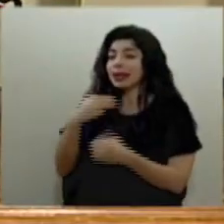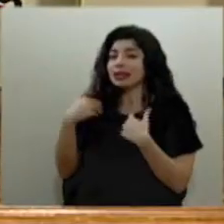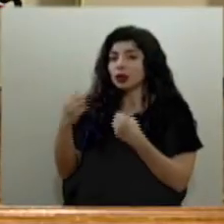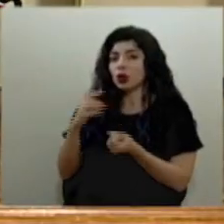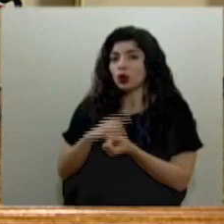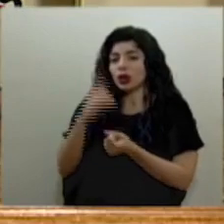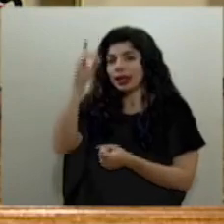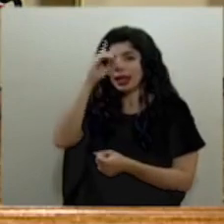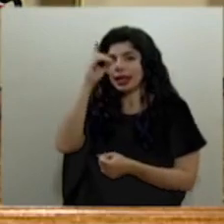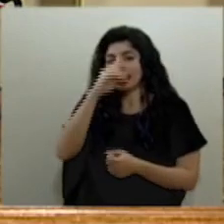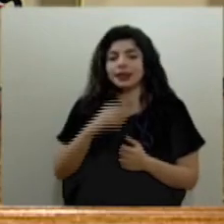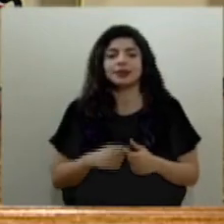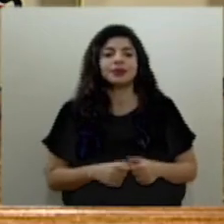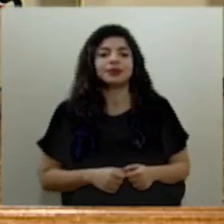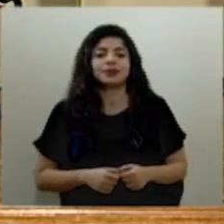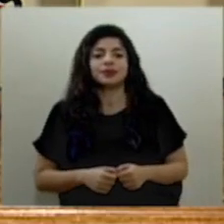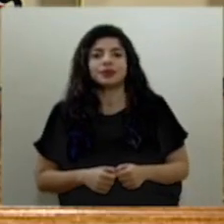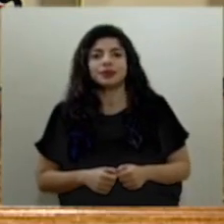Salud, el doctor Daniel Salas.